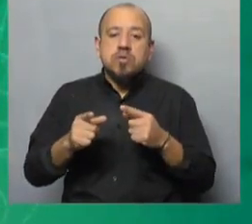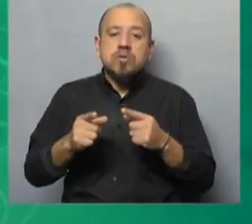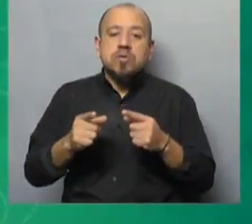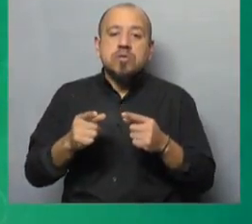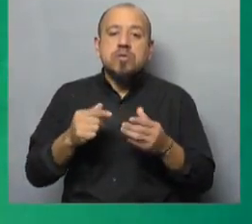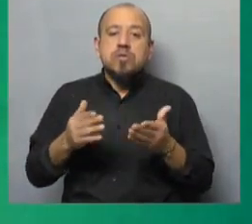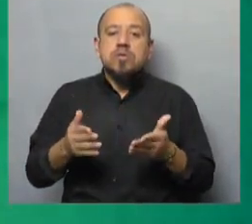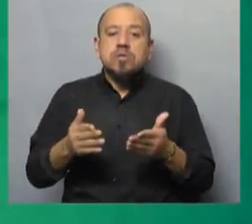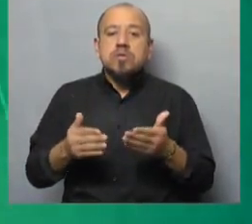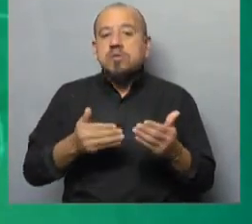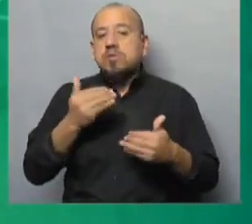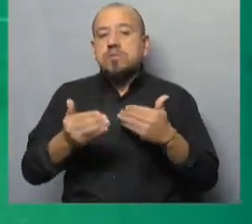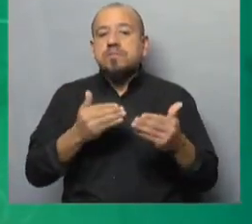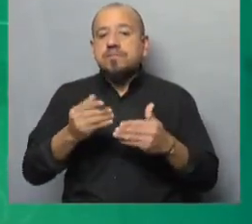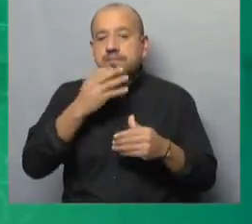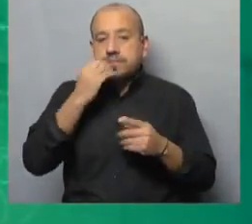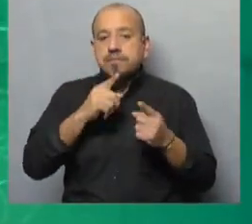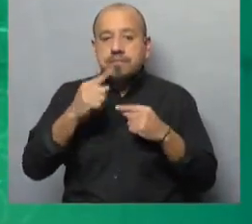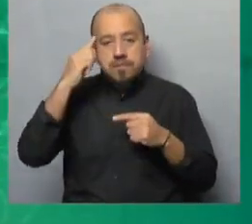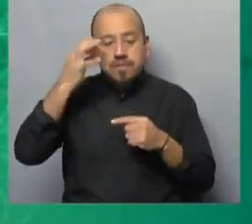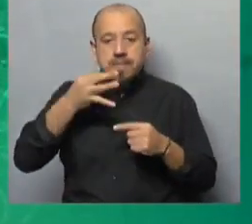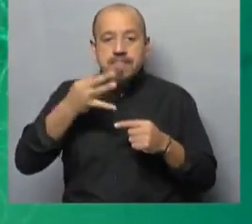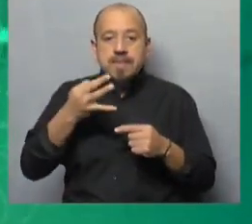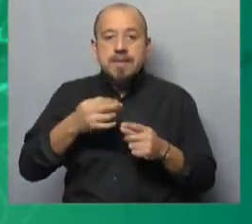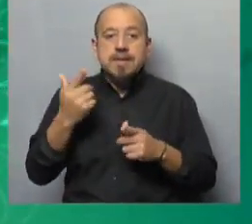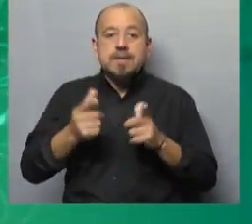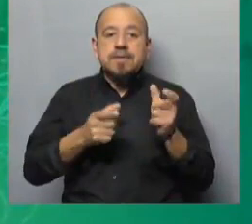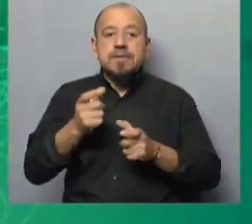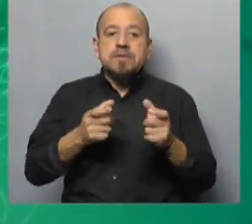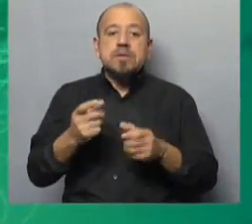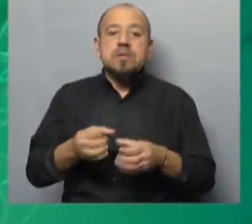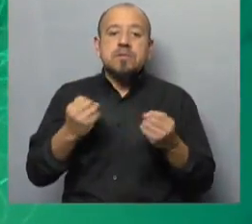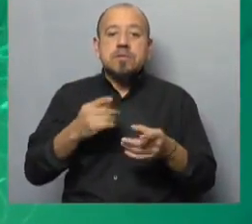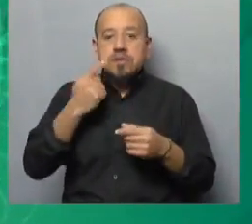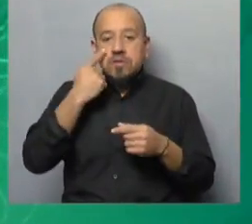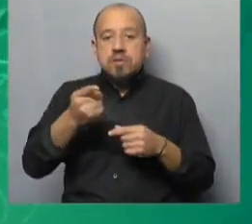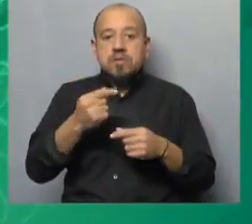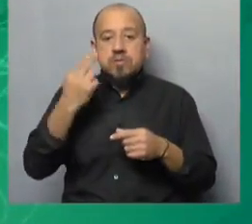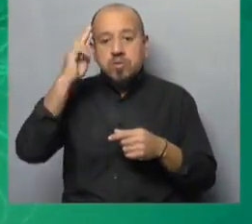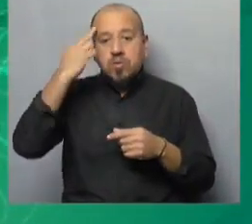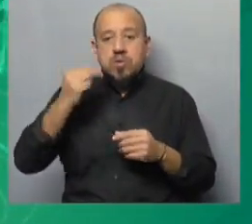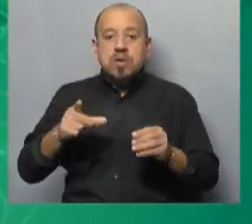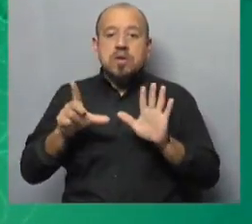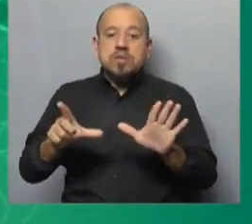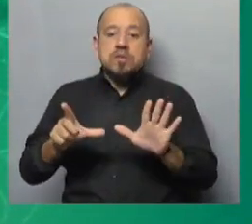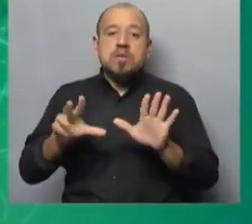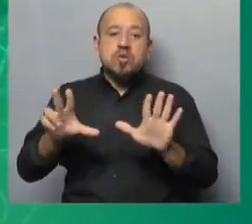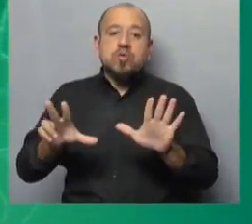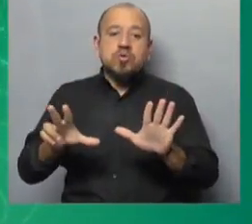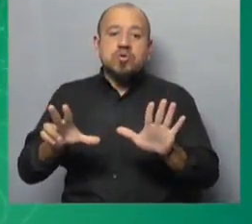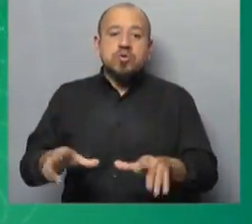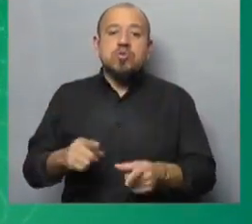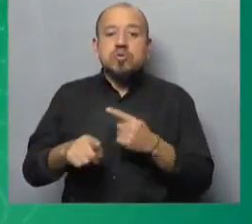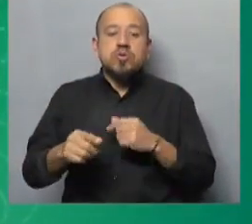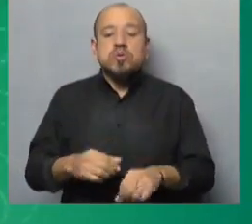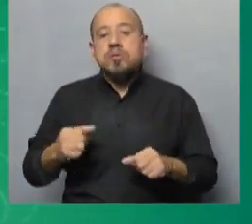desde fue muy bueno muy bueno y realmente la gente quedó quedó maravillada porque ver un equipo de uruguay ver 7 vote 8 de uruguay que todos